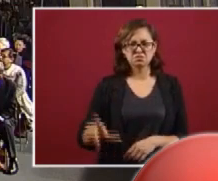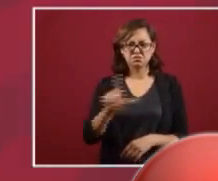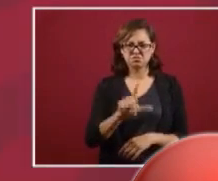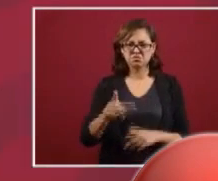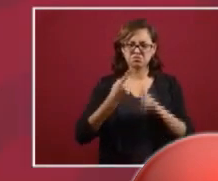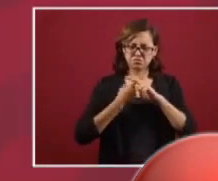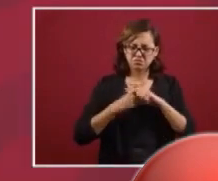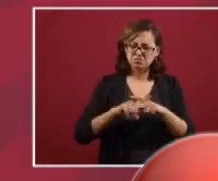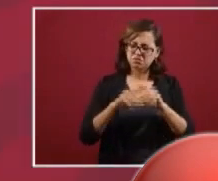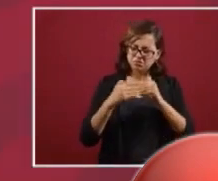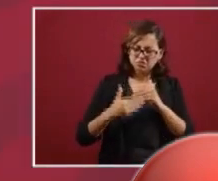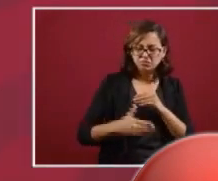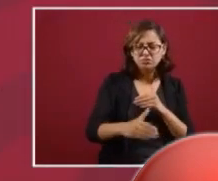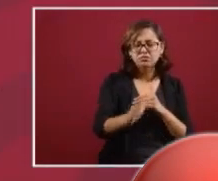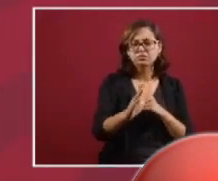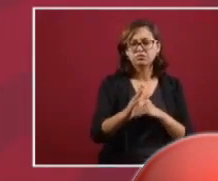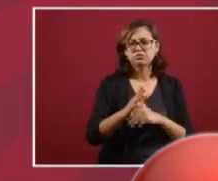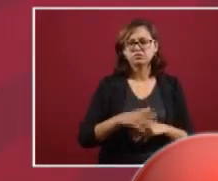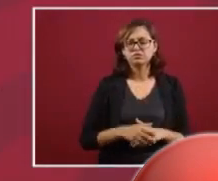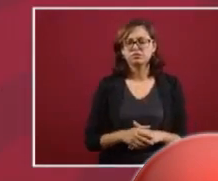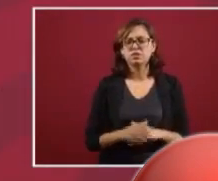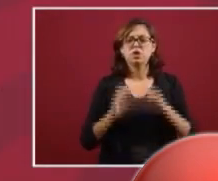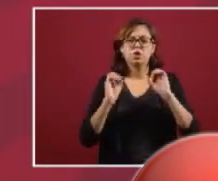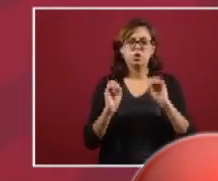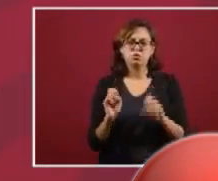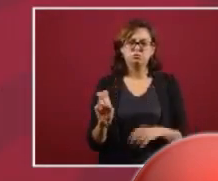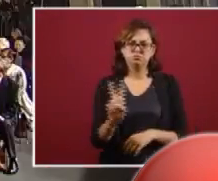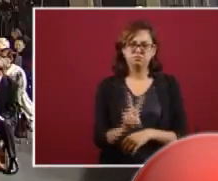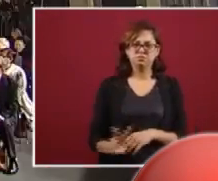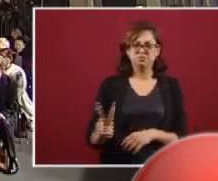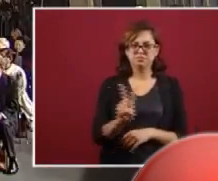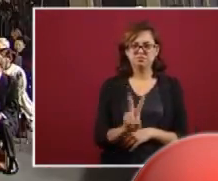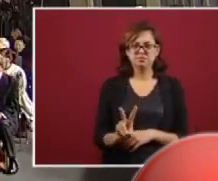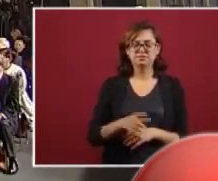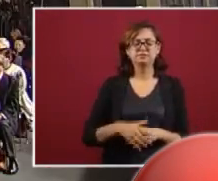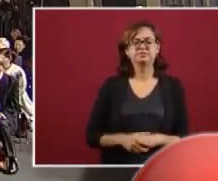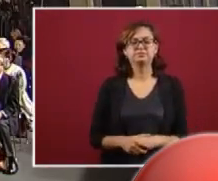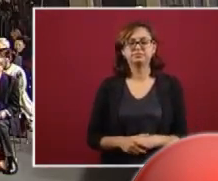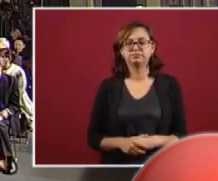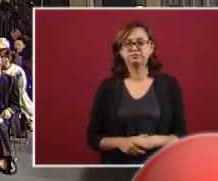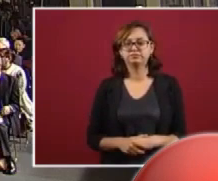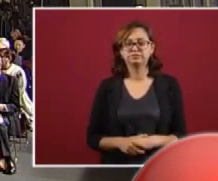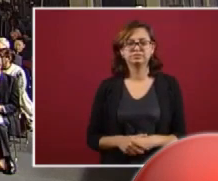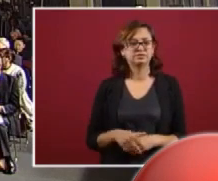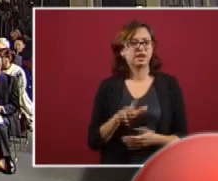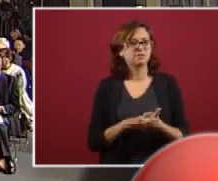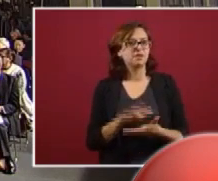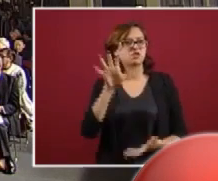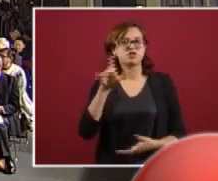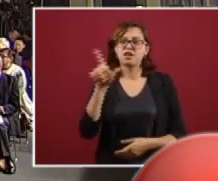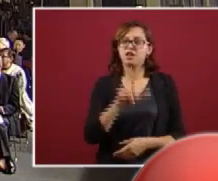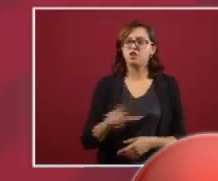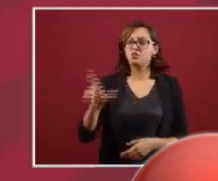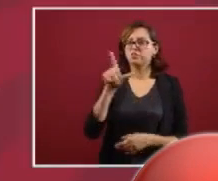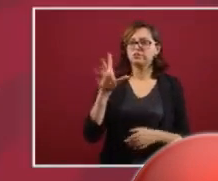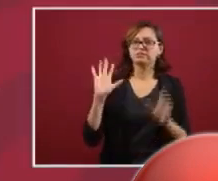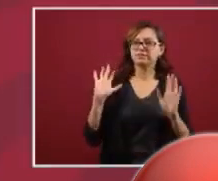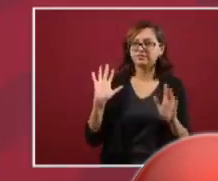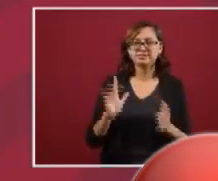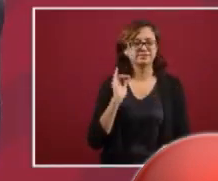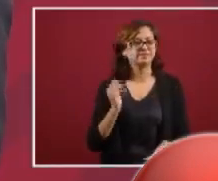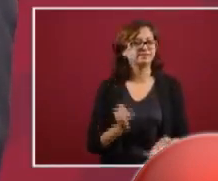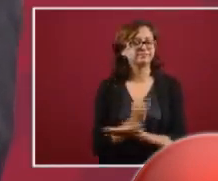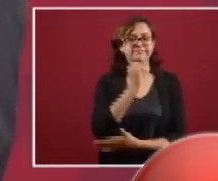semana o lo hacemos el viernes lunes ya ya quedó porque